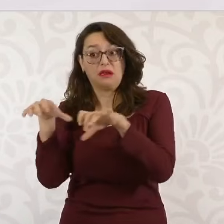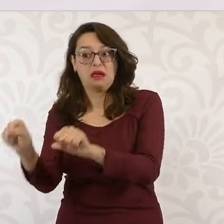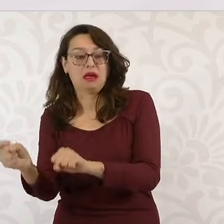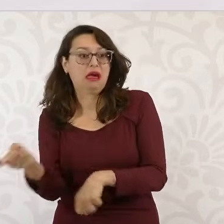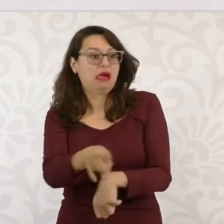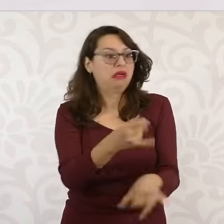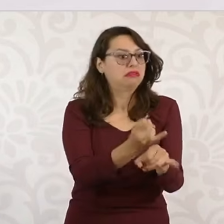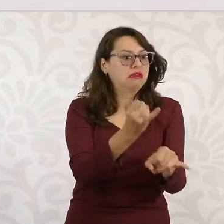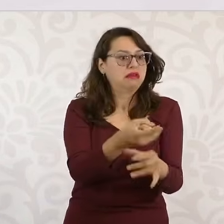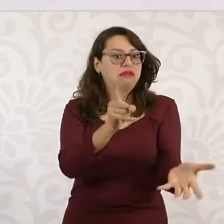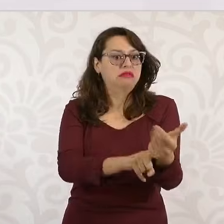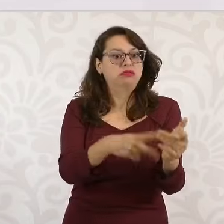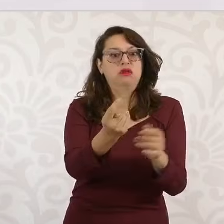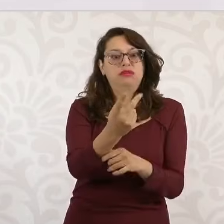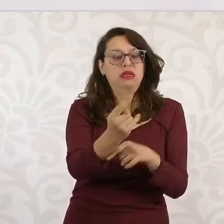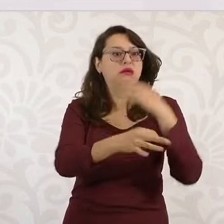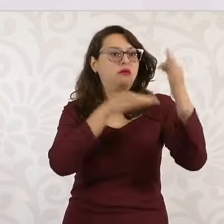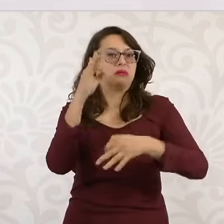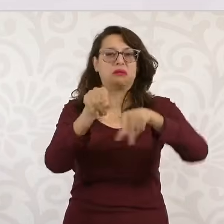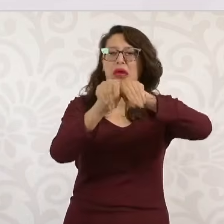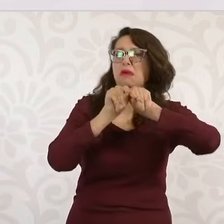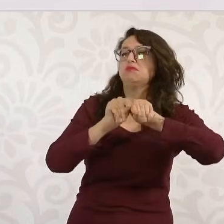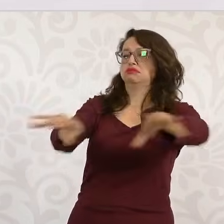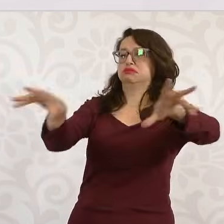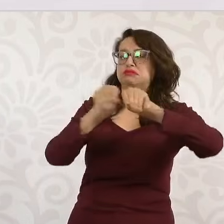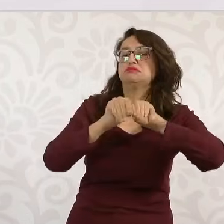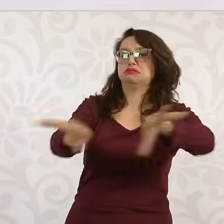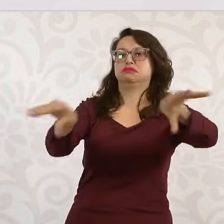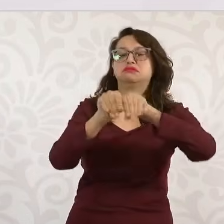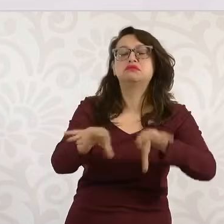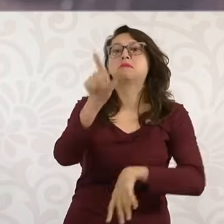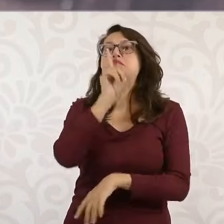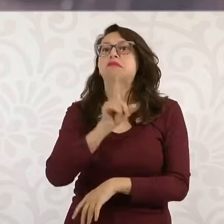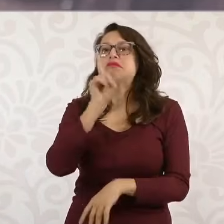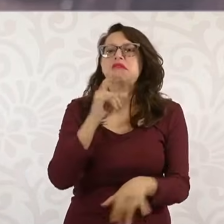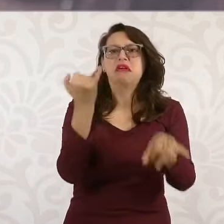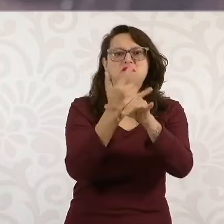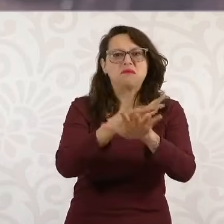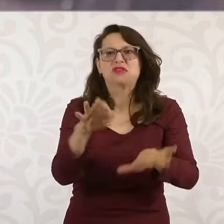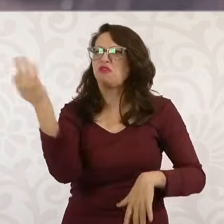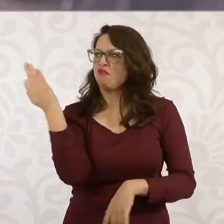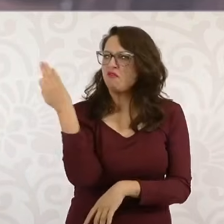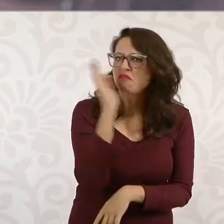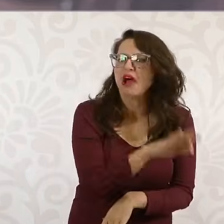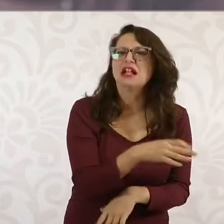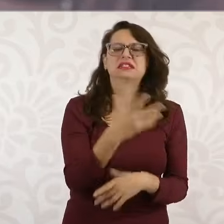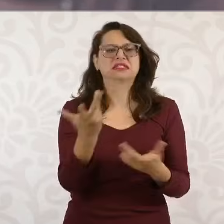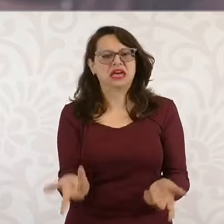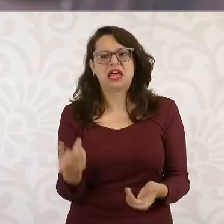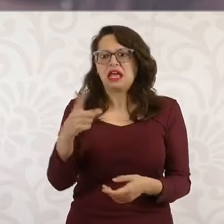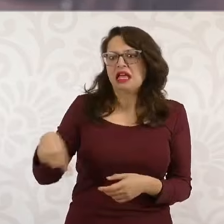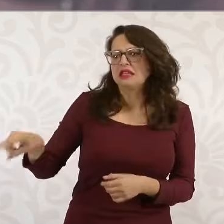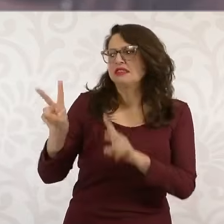de redes sociales promovieron mentiras, desinformación y noticias falsas sobre el operativo, su origen y